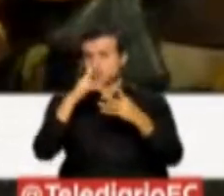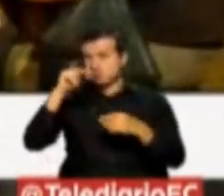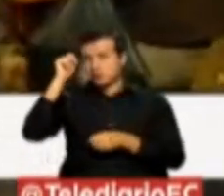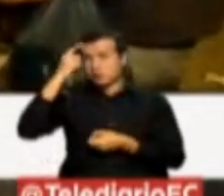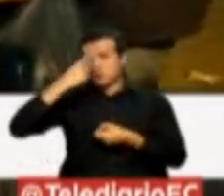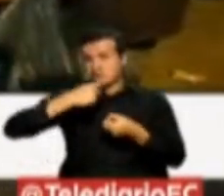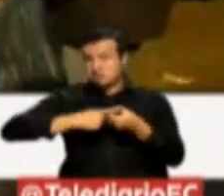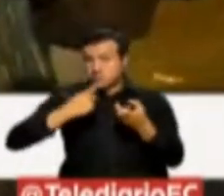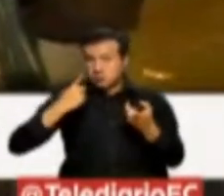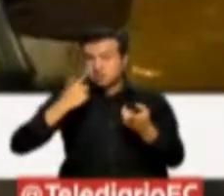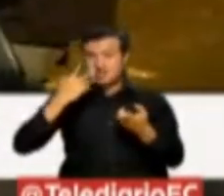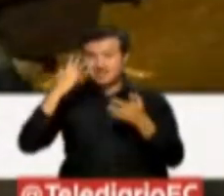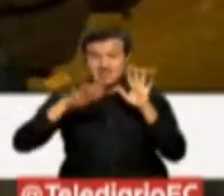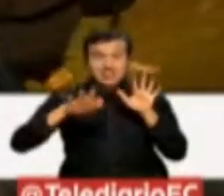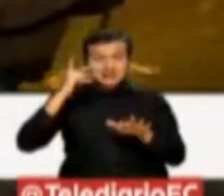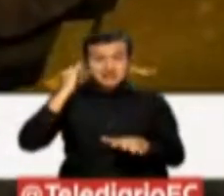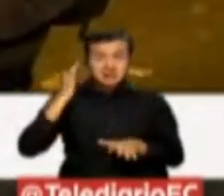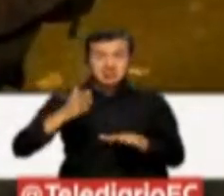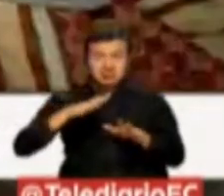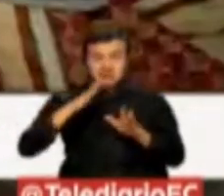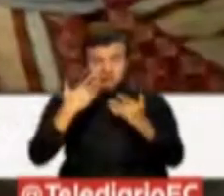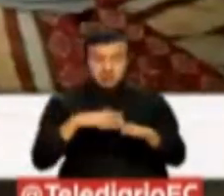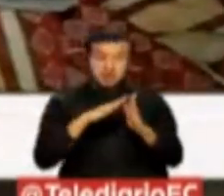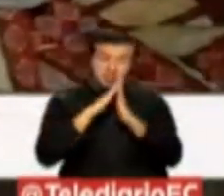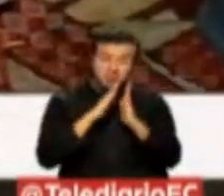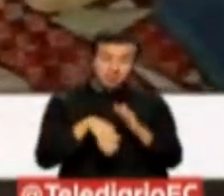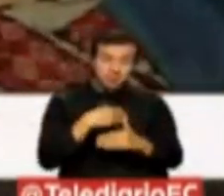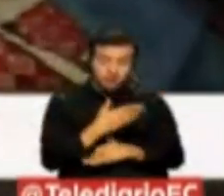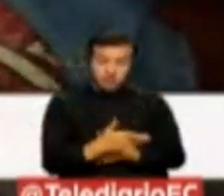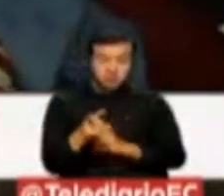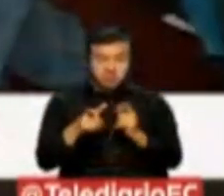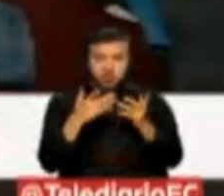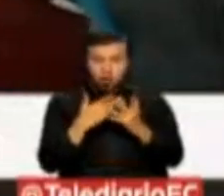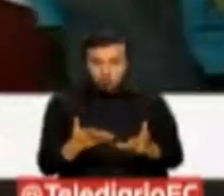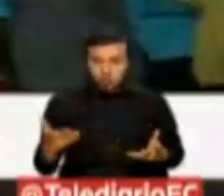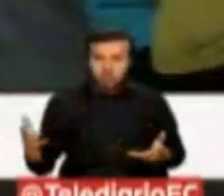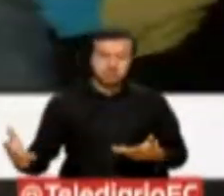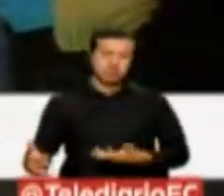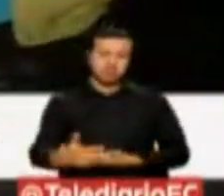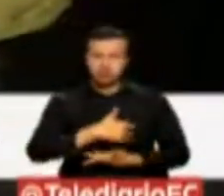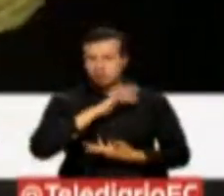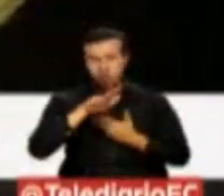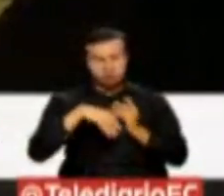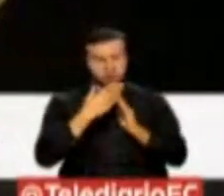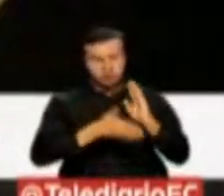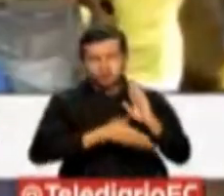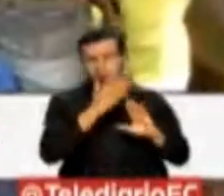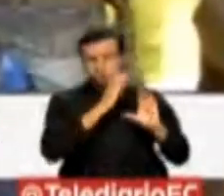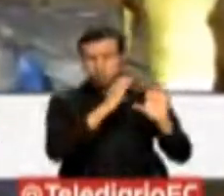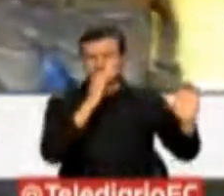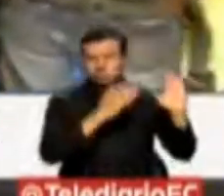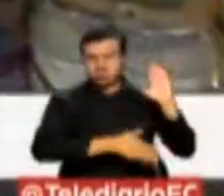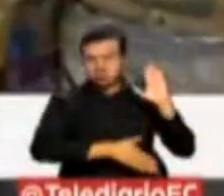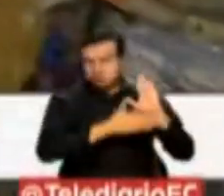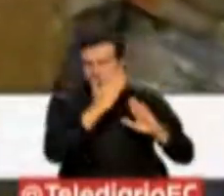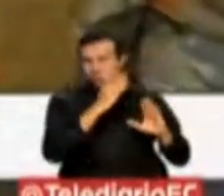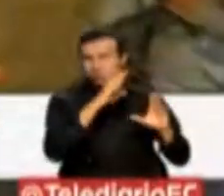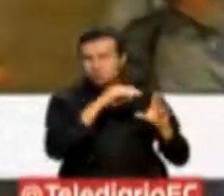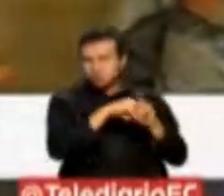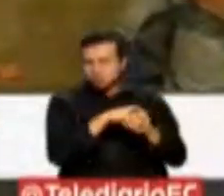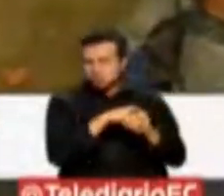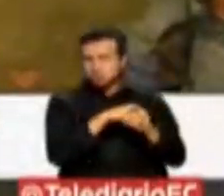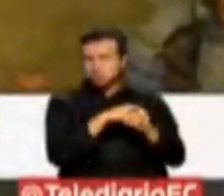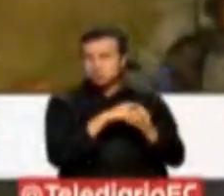capital desde hace más de 15 días. Varias de las familias recogieron sus maletas, cobijas, colchones y abordaron los buses de la policía y cuerpo de bomberos